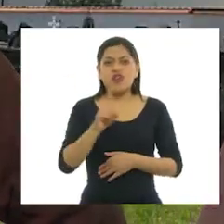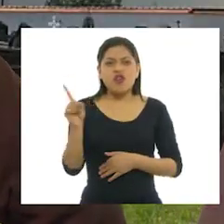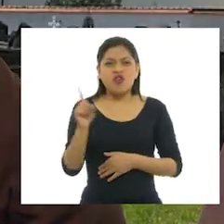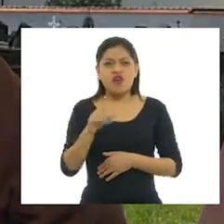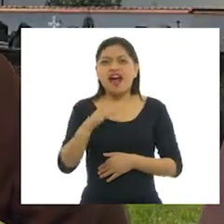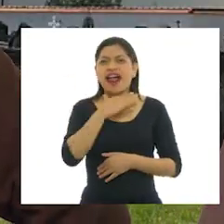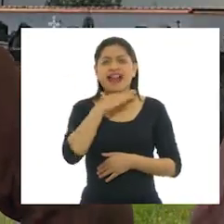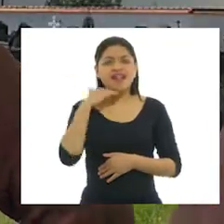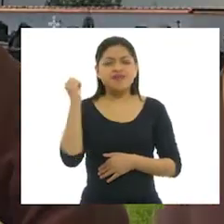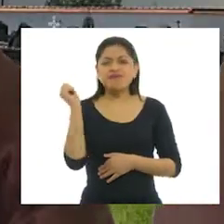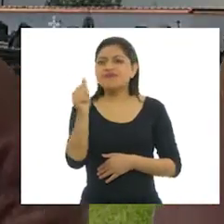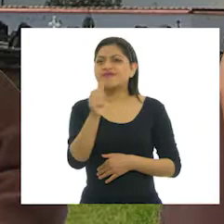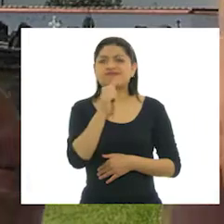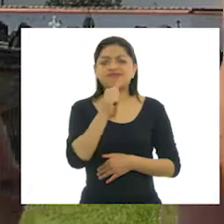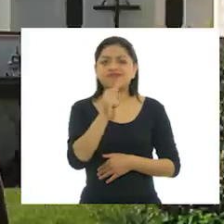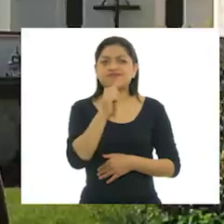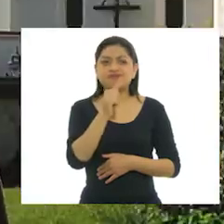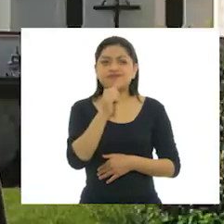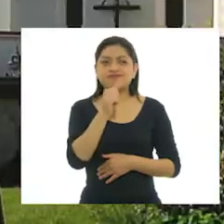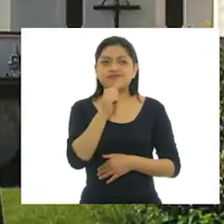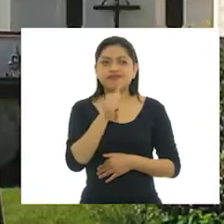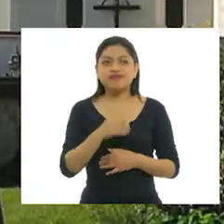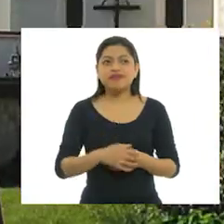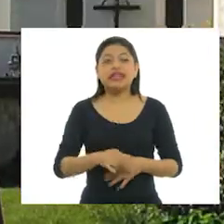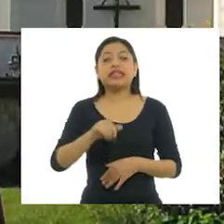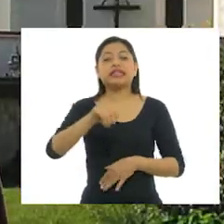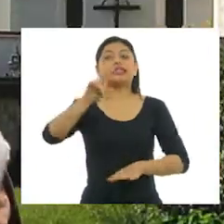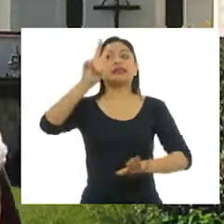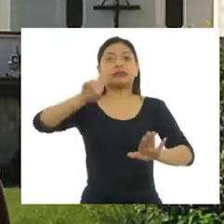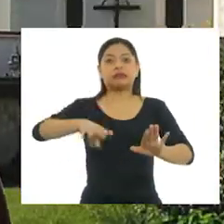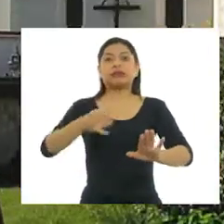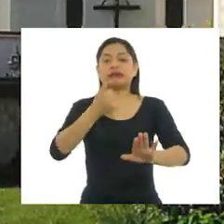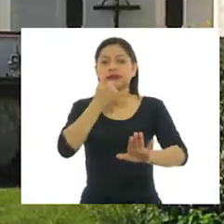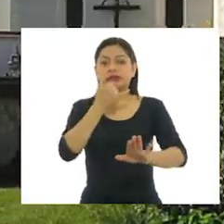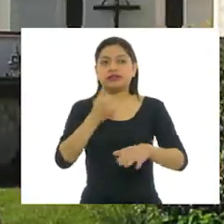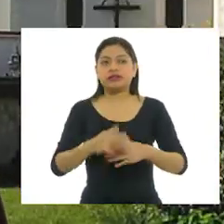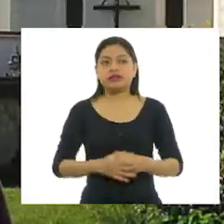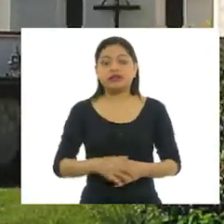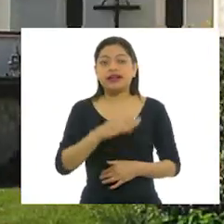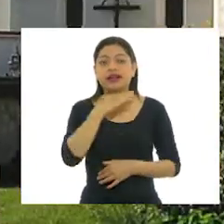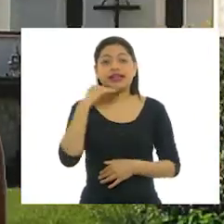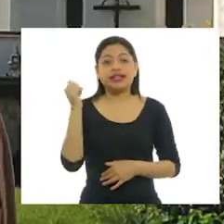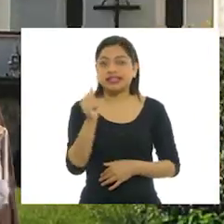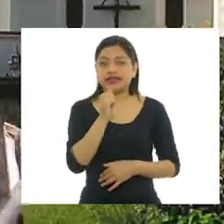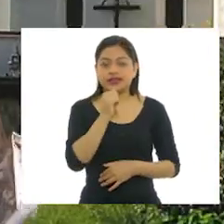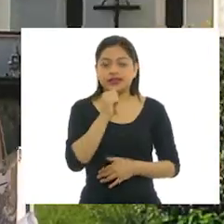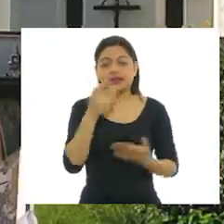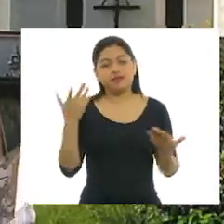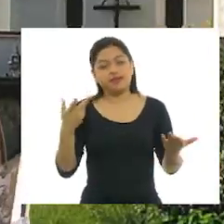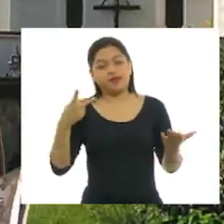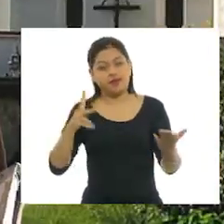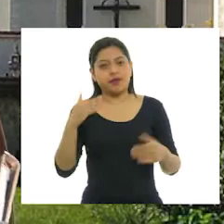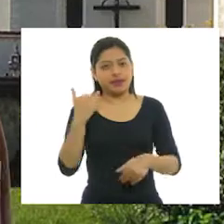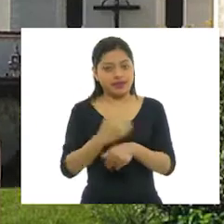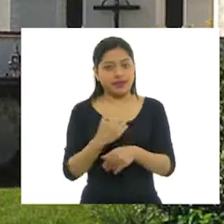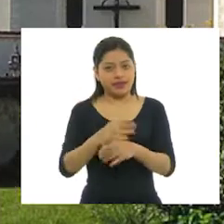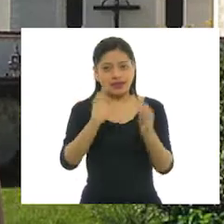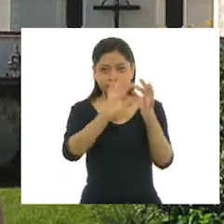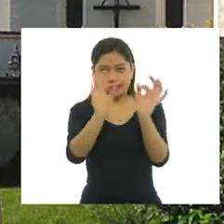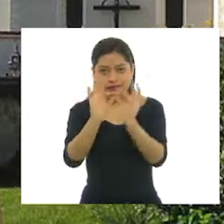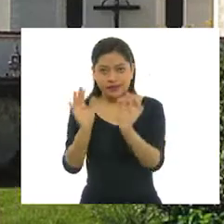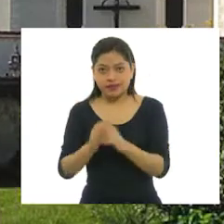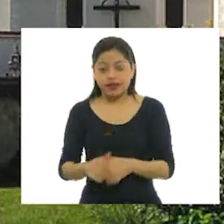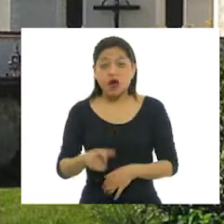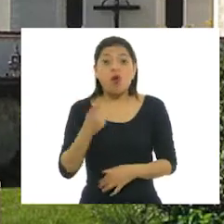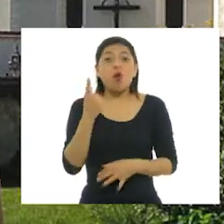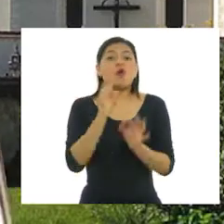llama Alemania. Ay, cierto, cierto. Todavía no se llama Alemania. Bueno, el chiste que les vamos a contar acerca de